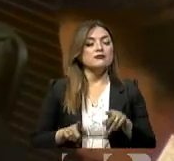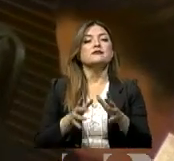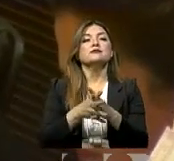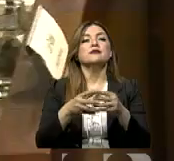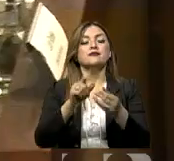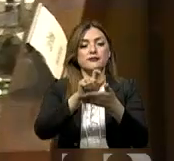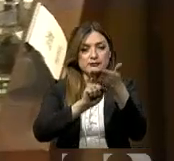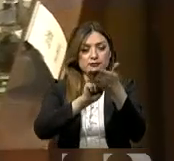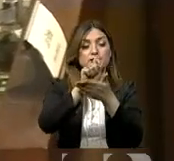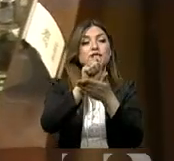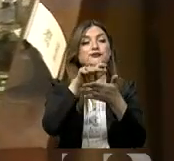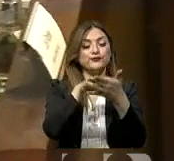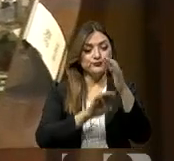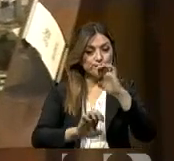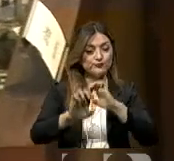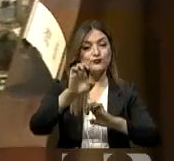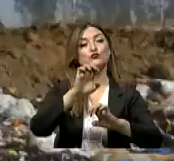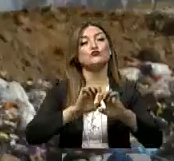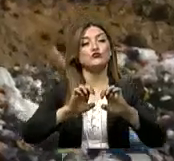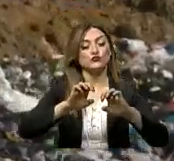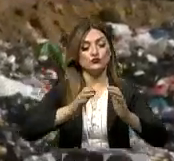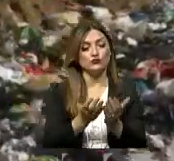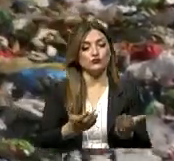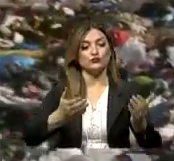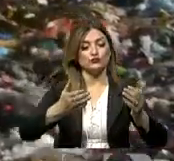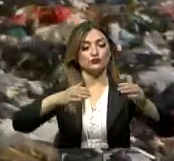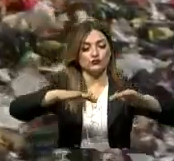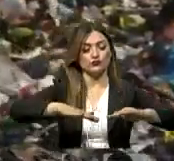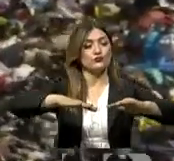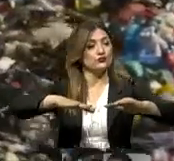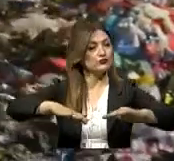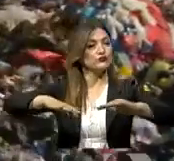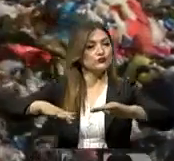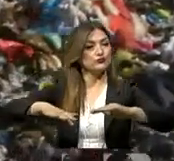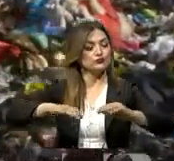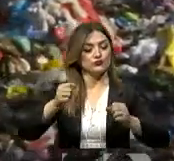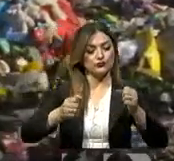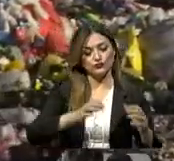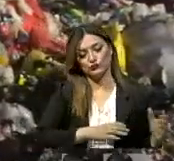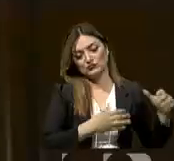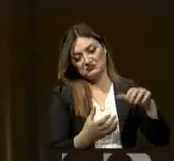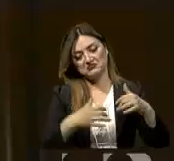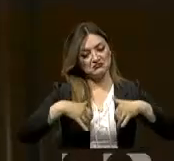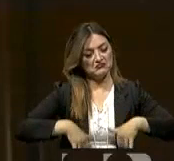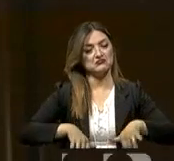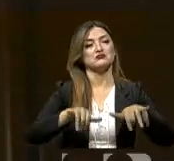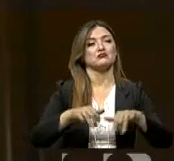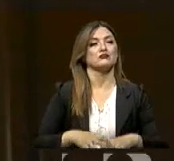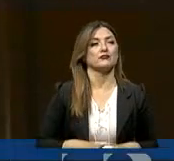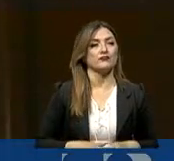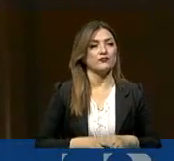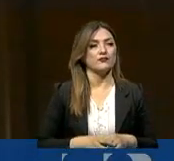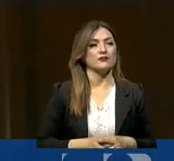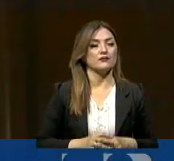la contratación de estudios para la estabilización de taludes, para continuar así colocando la basura en el relleno. Áreas en